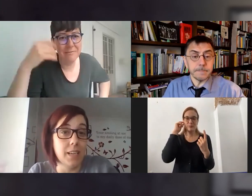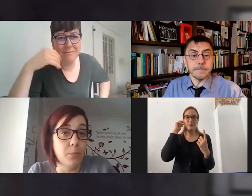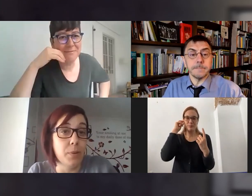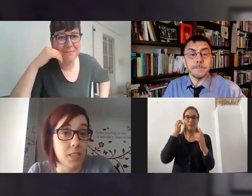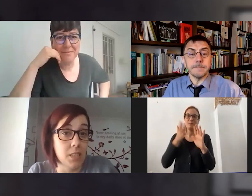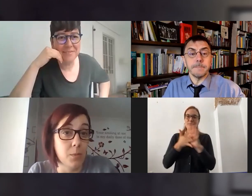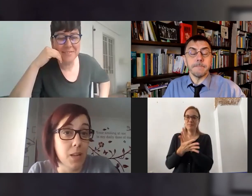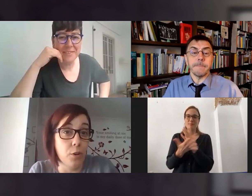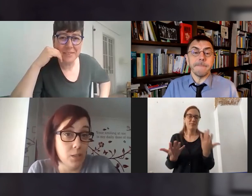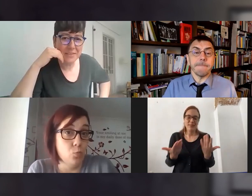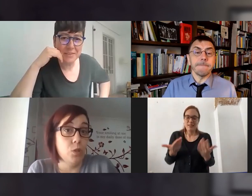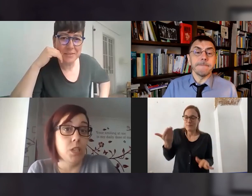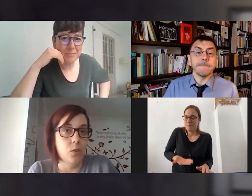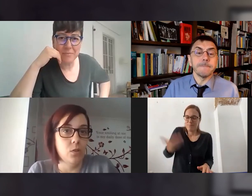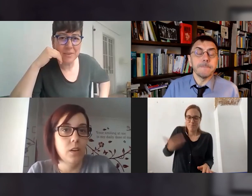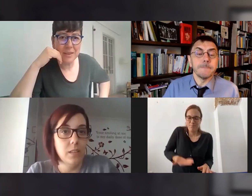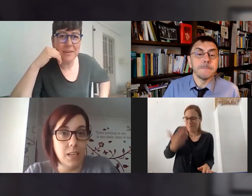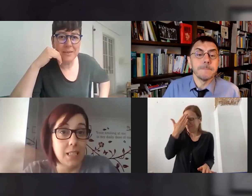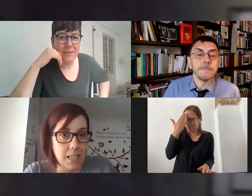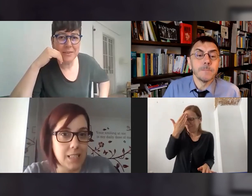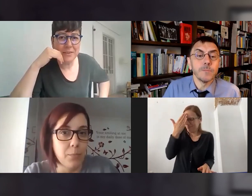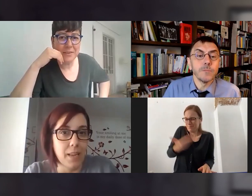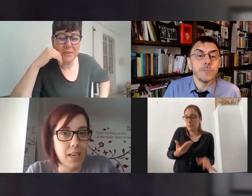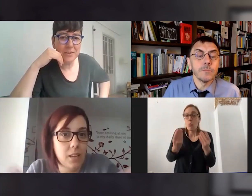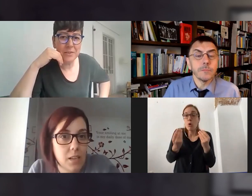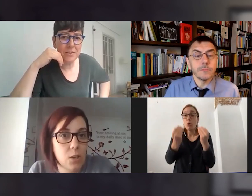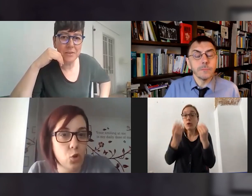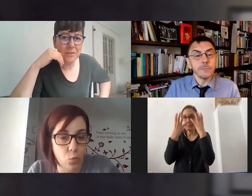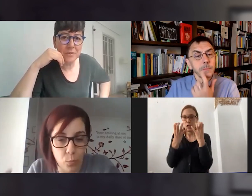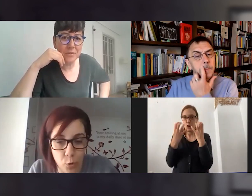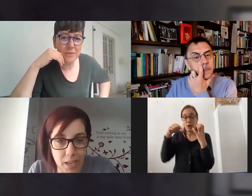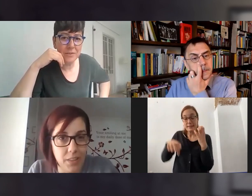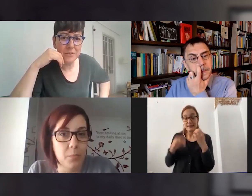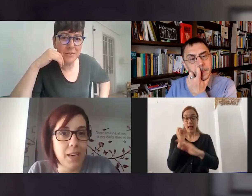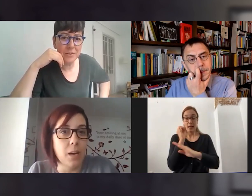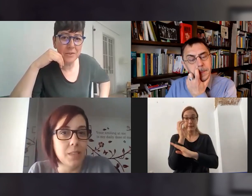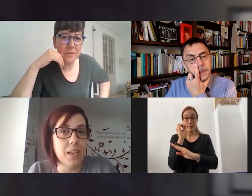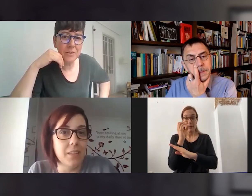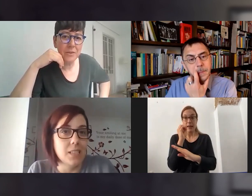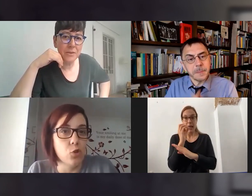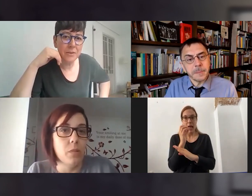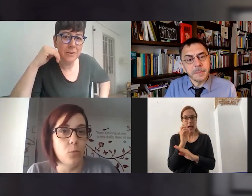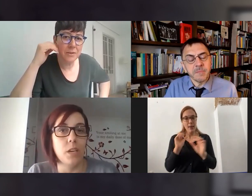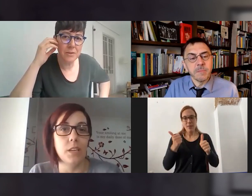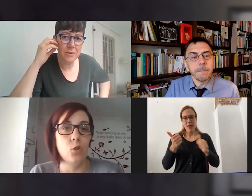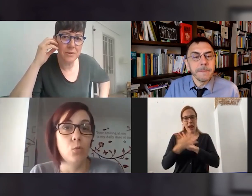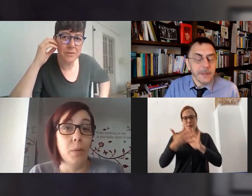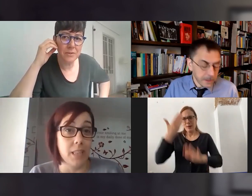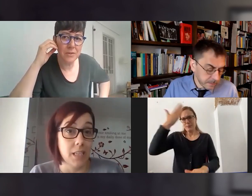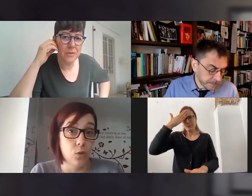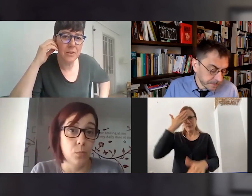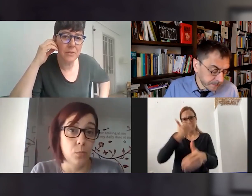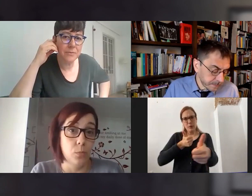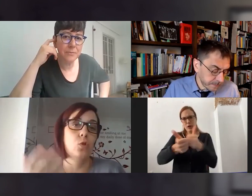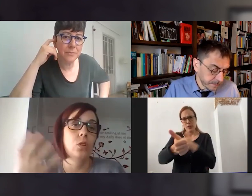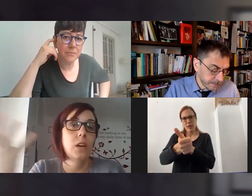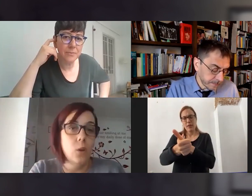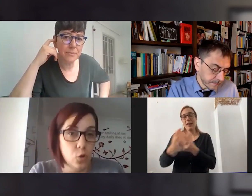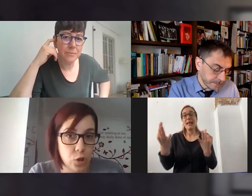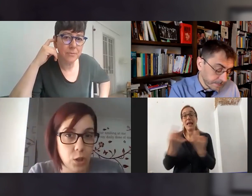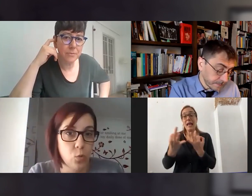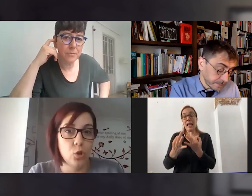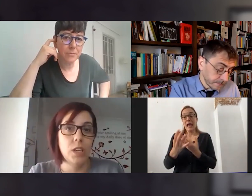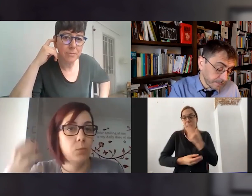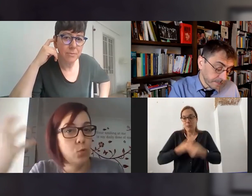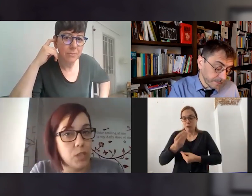antes de que era imprescindible ahora, y es muy serio esta asamblea, como poner encima de la mesa de qué es lo que vamos a hacer como partido, y por eso